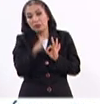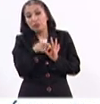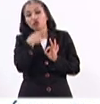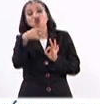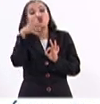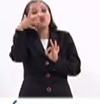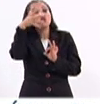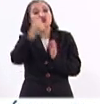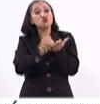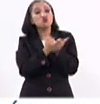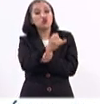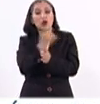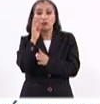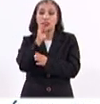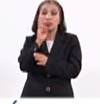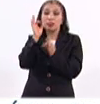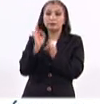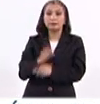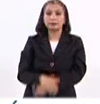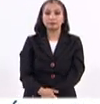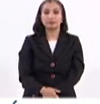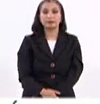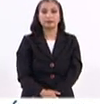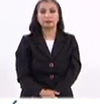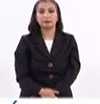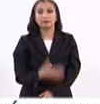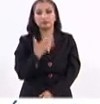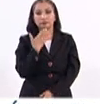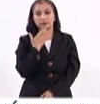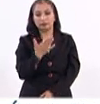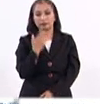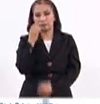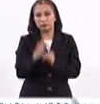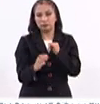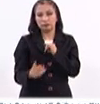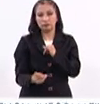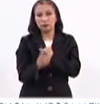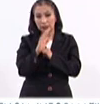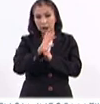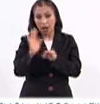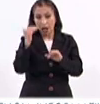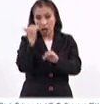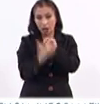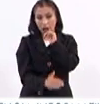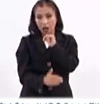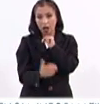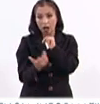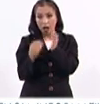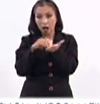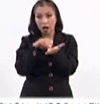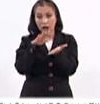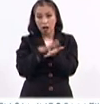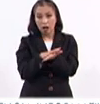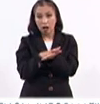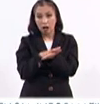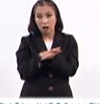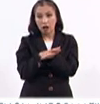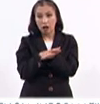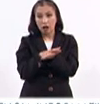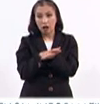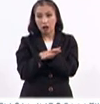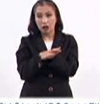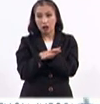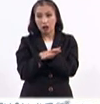tomar decisiones basadas en la evidencia. Claro. Muy bien, una última pregunta. ¿Ya se cerraron las suscripciones